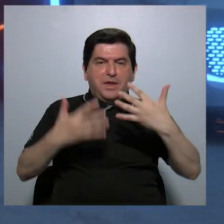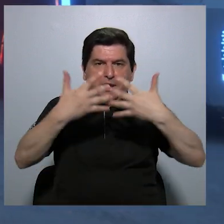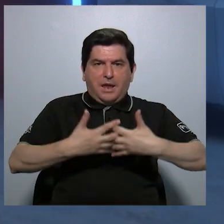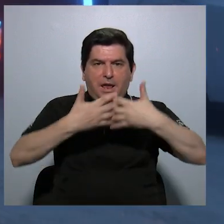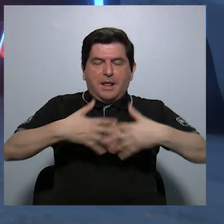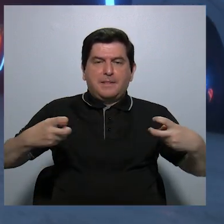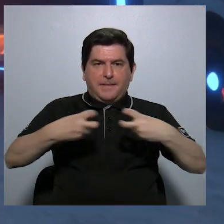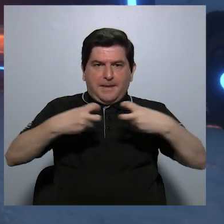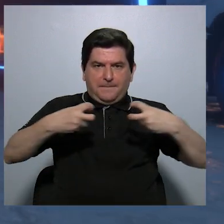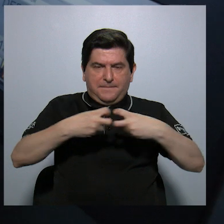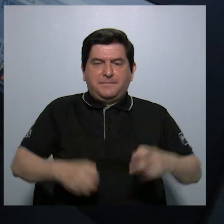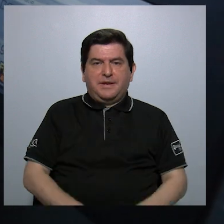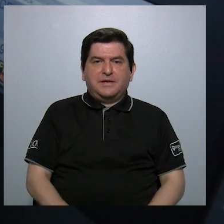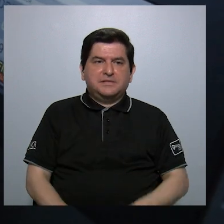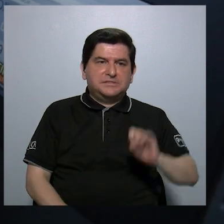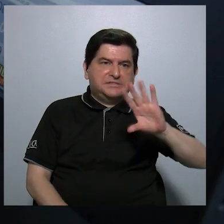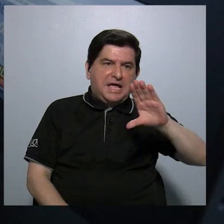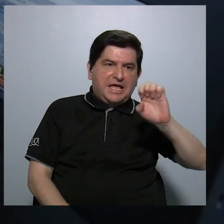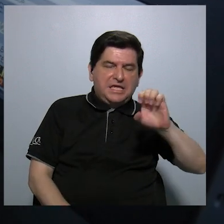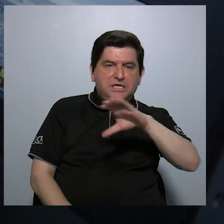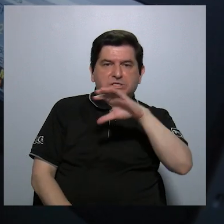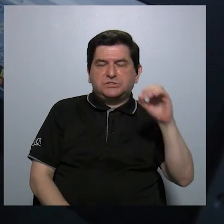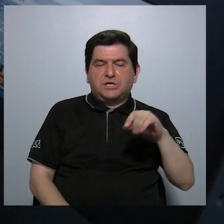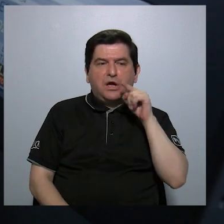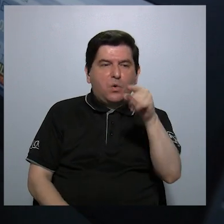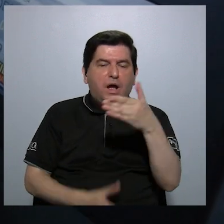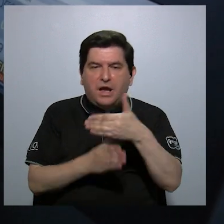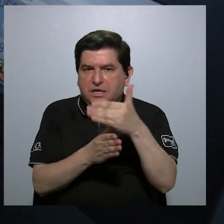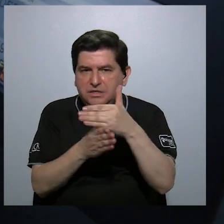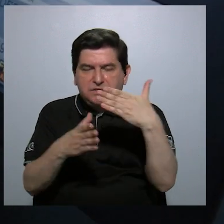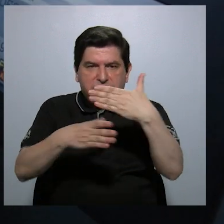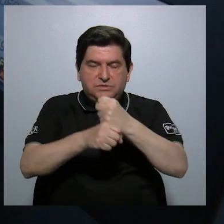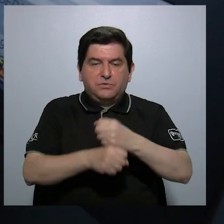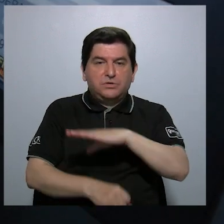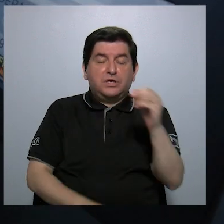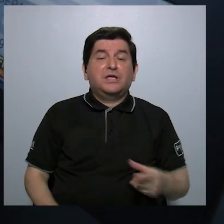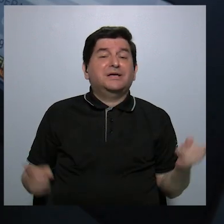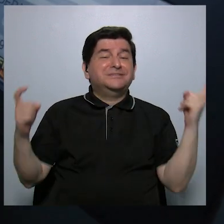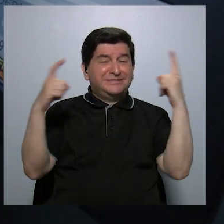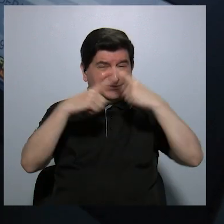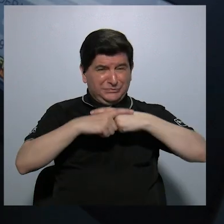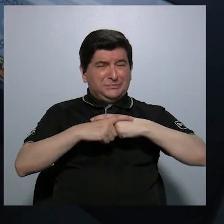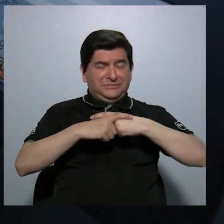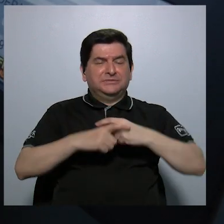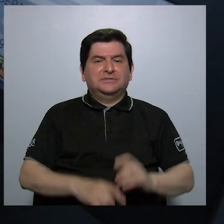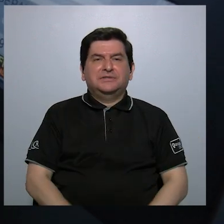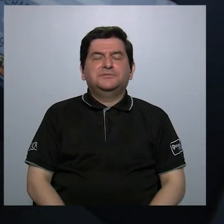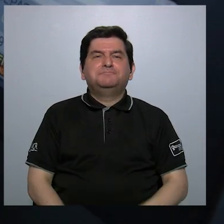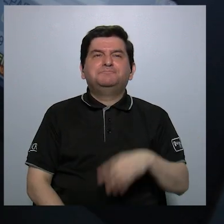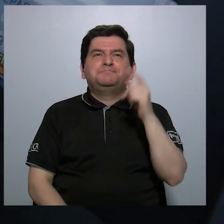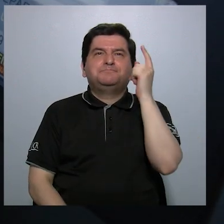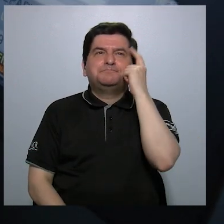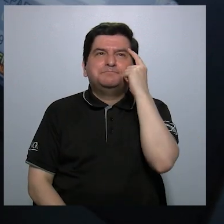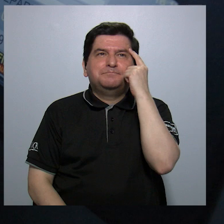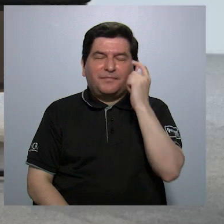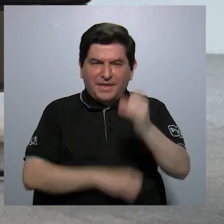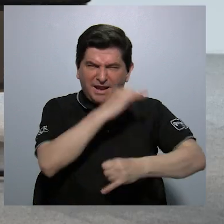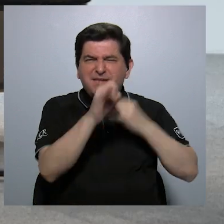de la compañía eléctrica, ya sea el ICE o la que esté distribuyendo. Y además es complejo. A